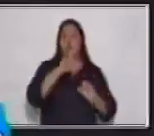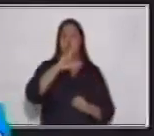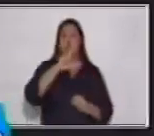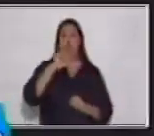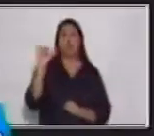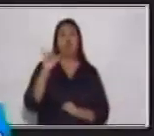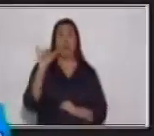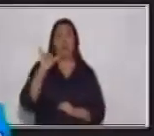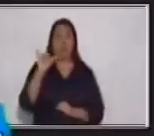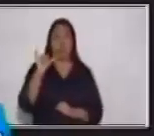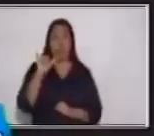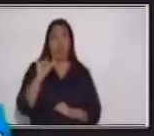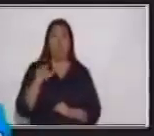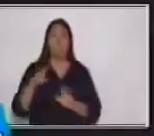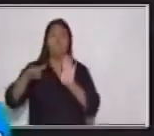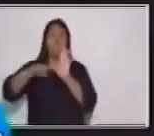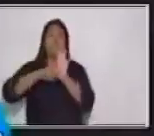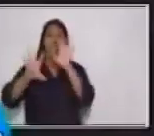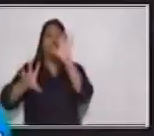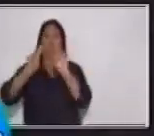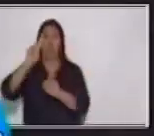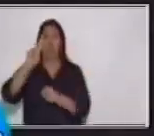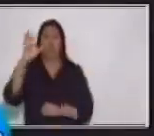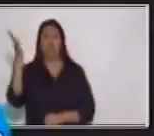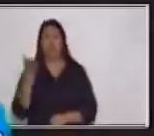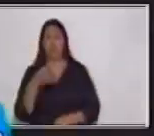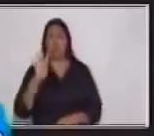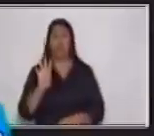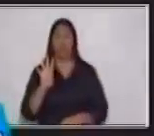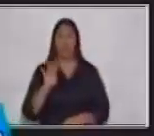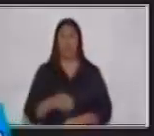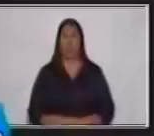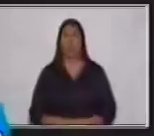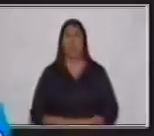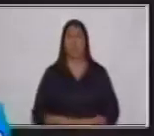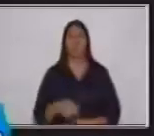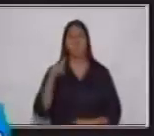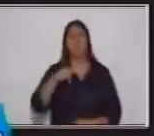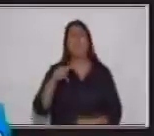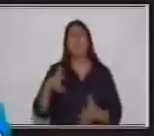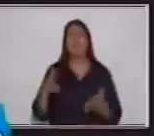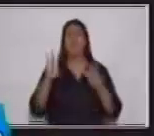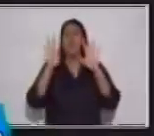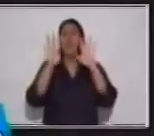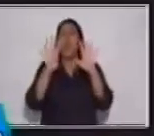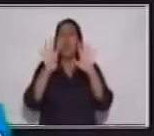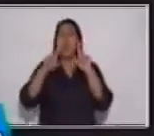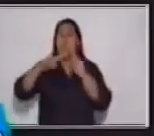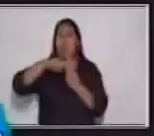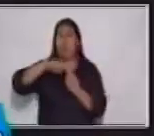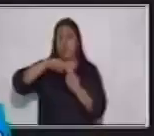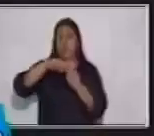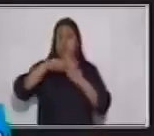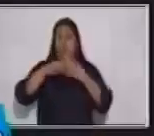11 cuartos. Este valor que tenemos de 9 aquí que multiplica, al otro lado va a